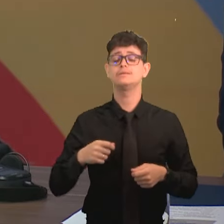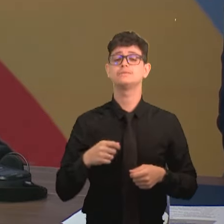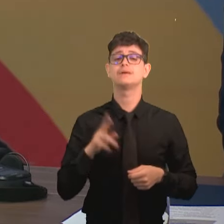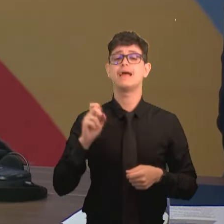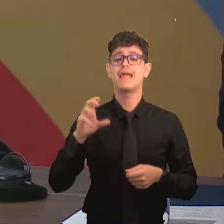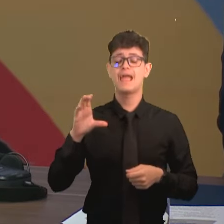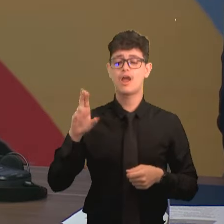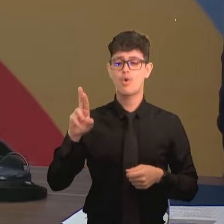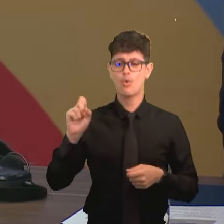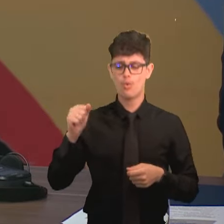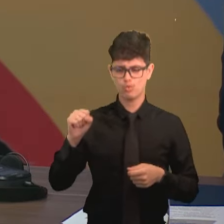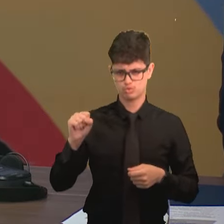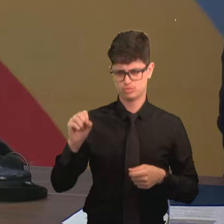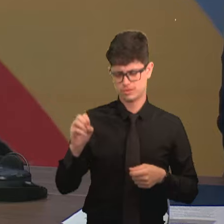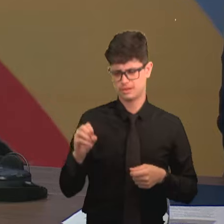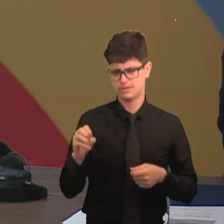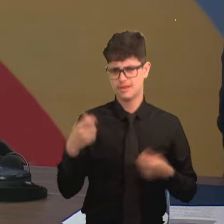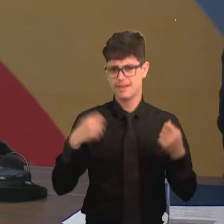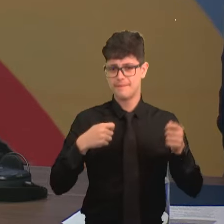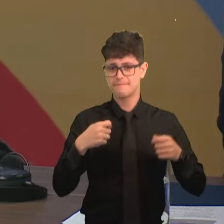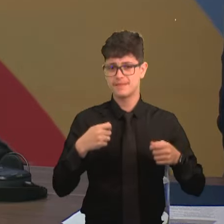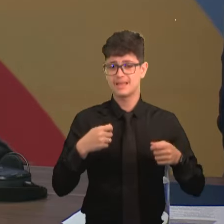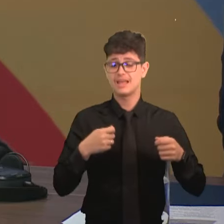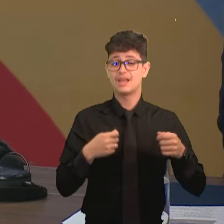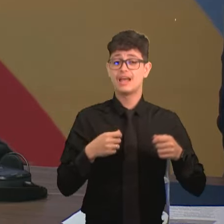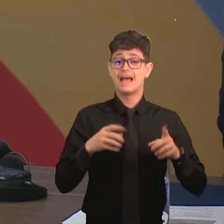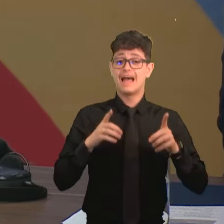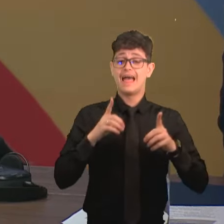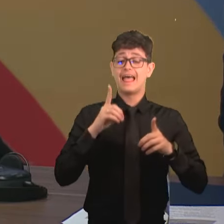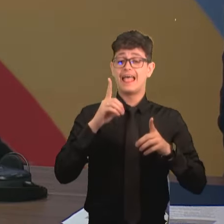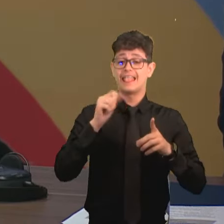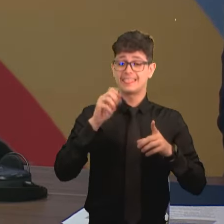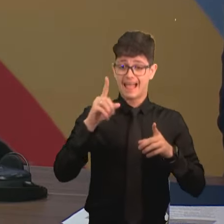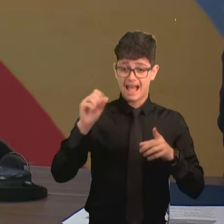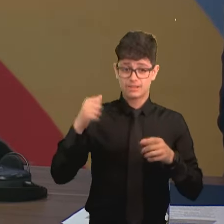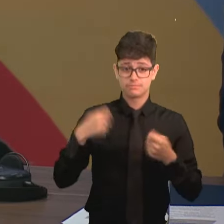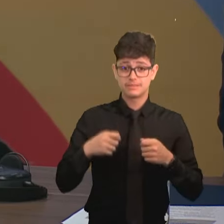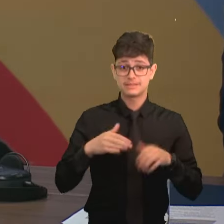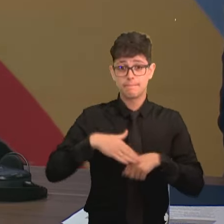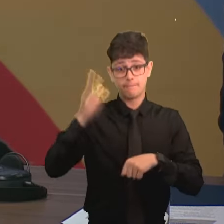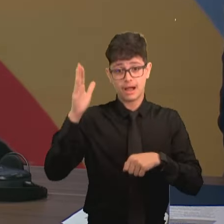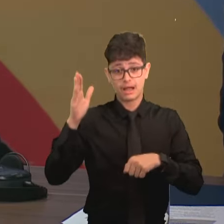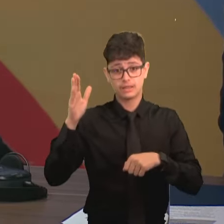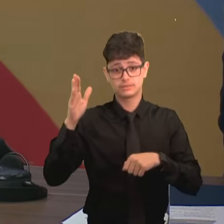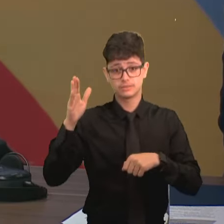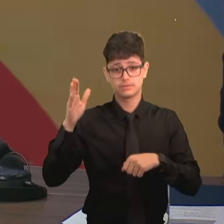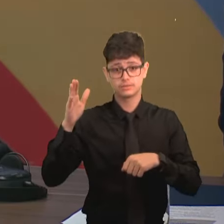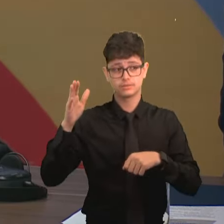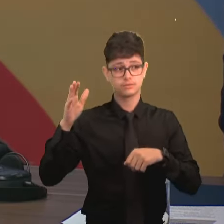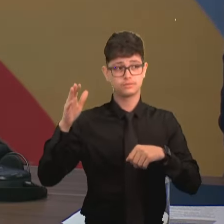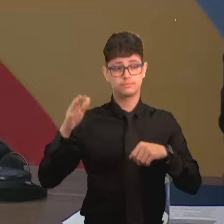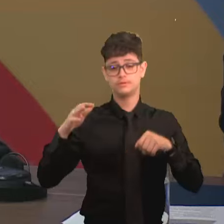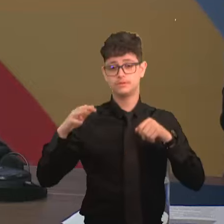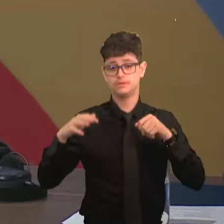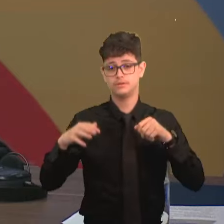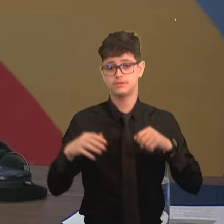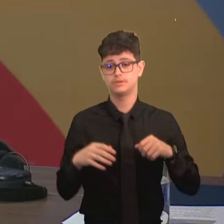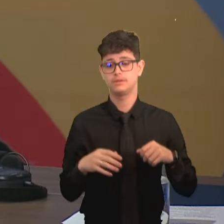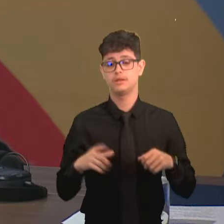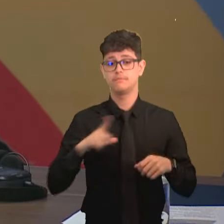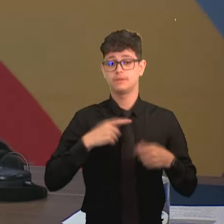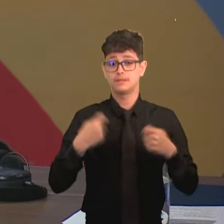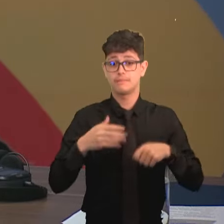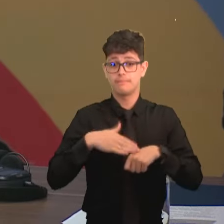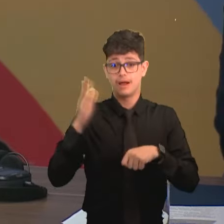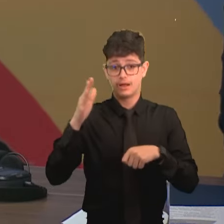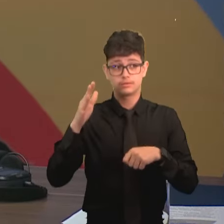poderosos. ¿Cómo necesitamos una cantidad de datos y una calidad también de datos impresionante? ¿Y